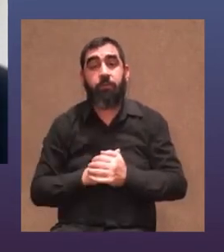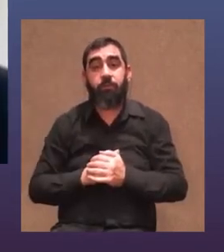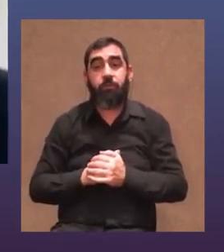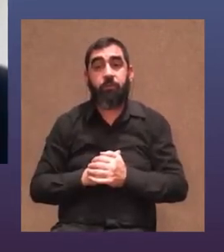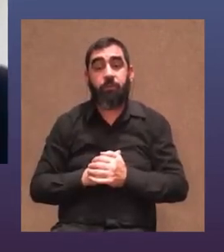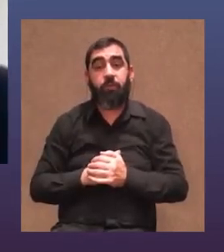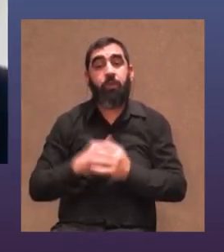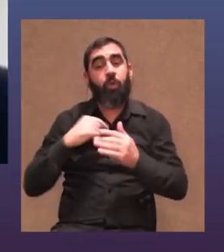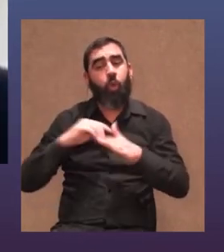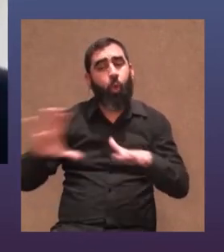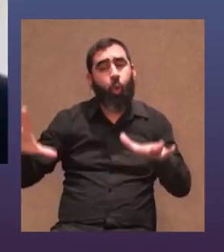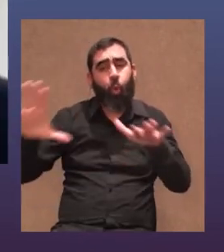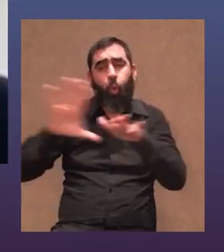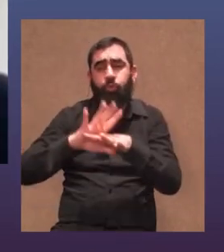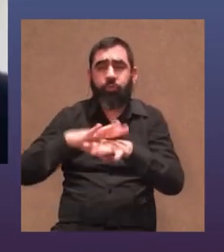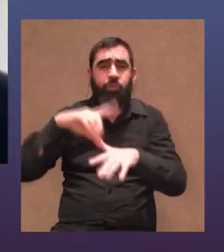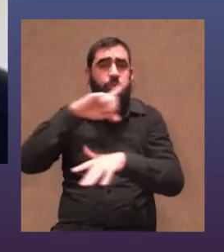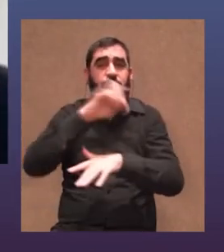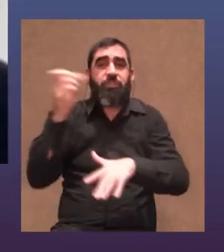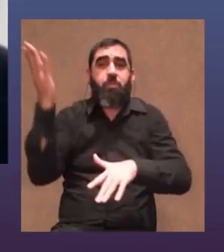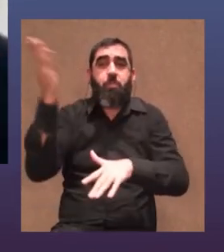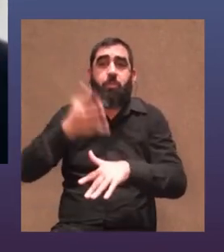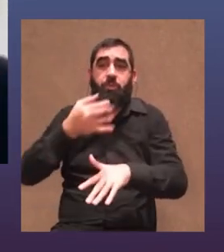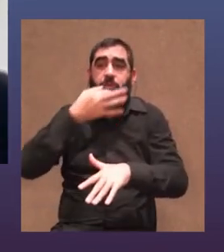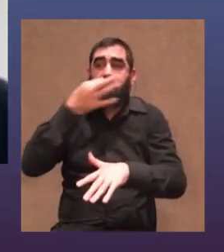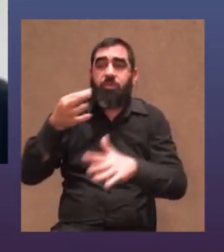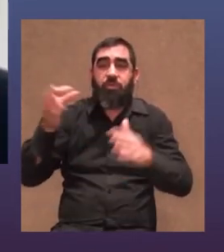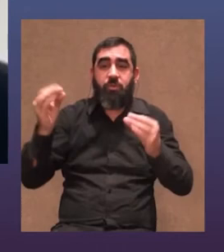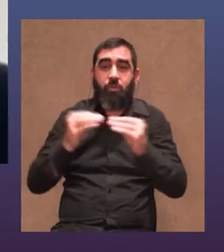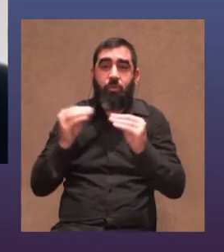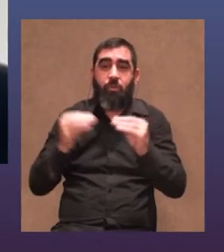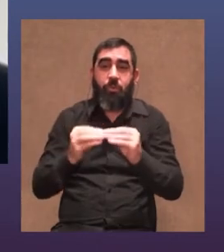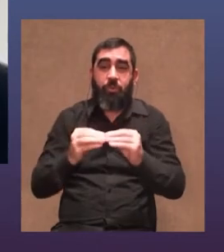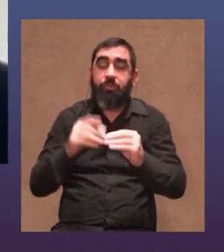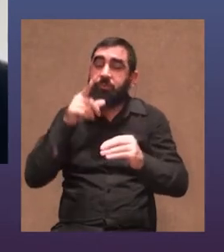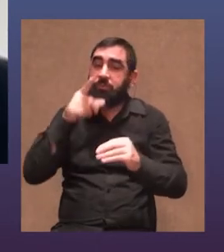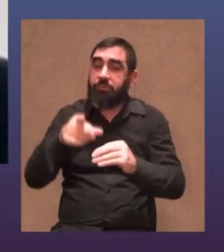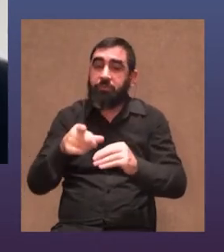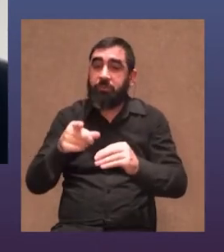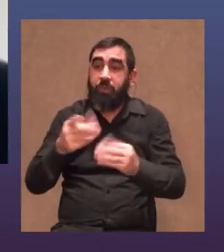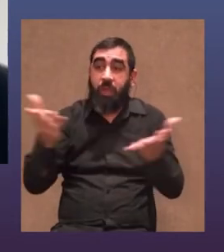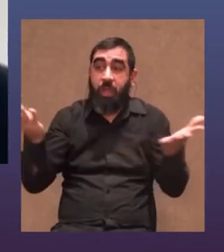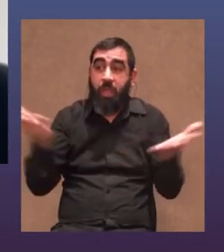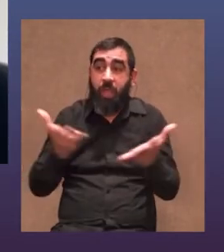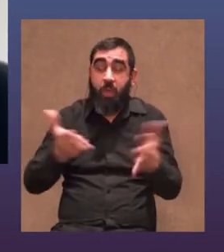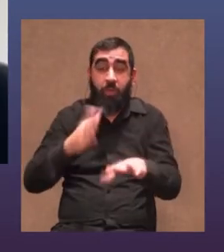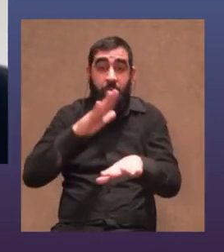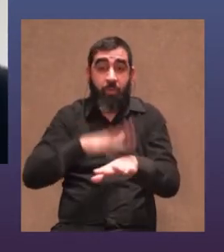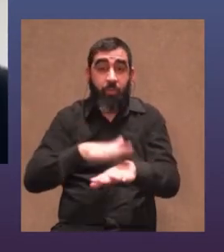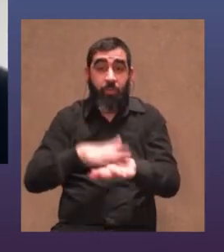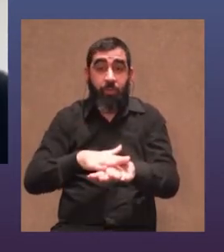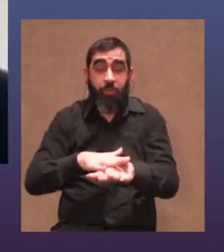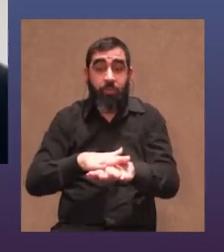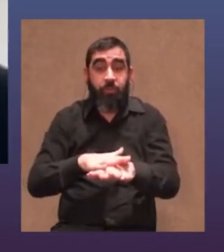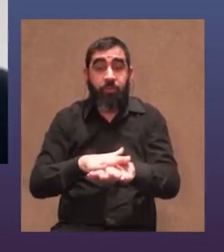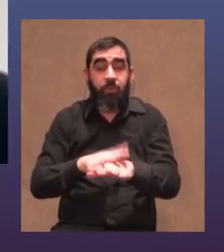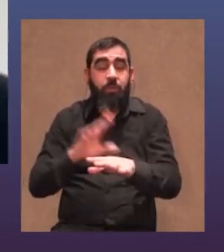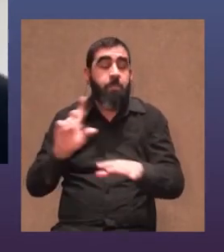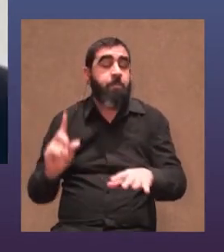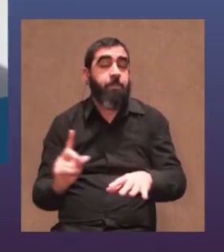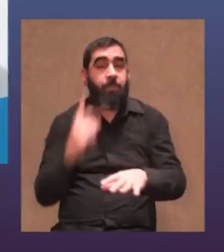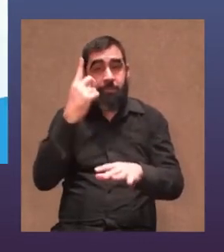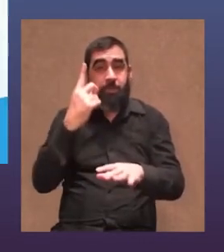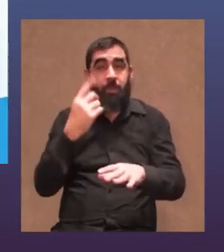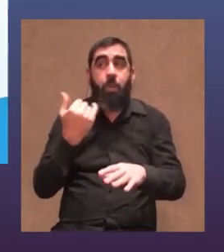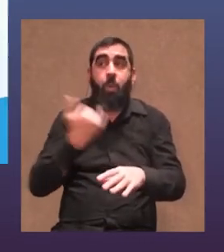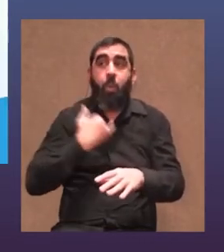Bueno, coincido plenamente con lo que decía Martín. Eso es, en este momento puntual, es lo primordial.